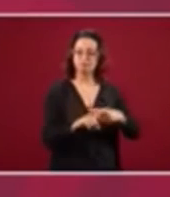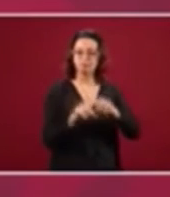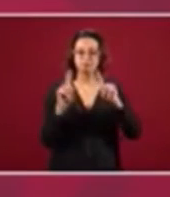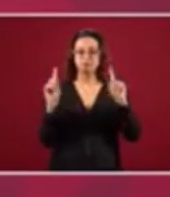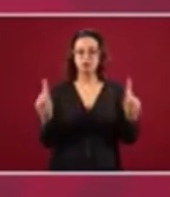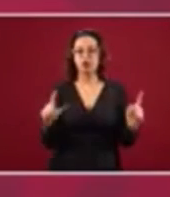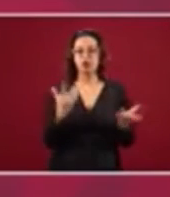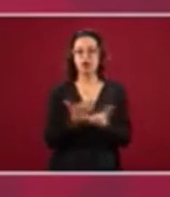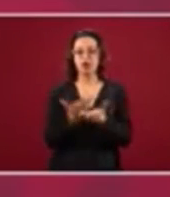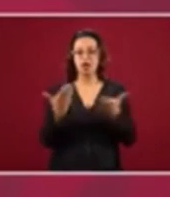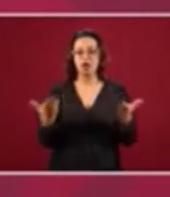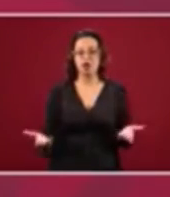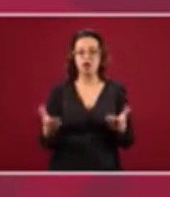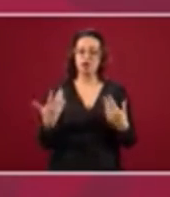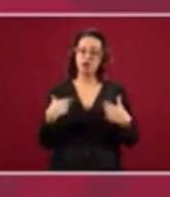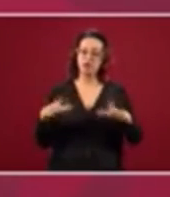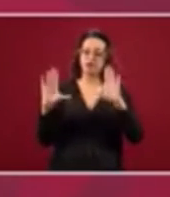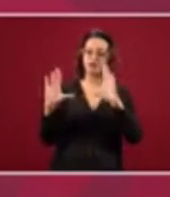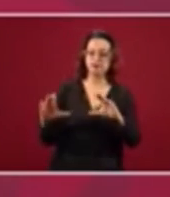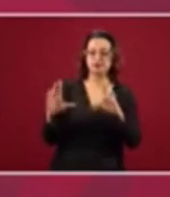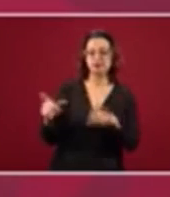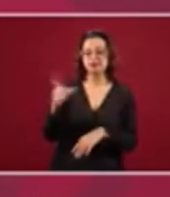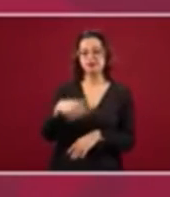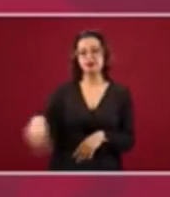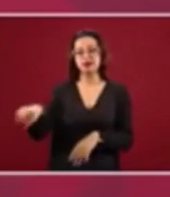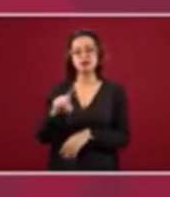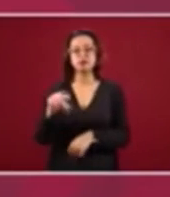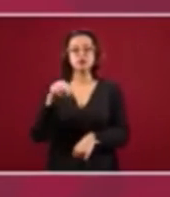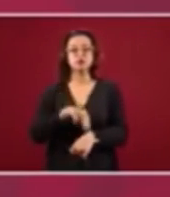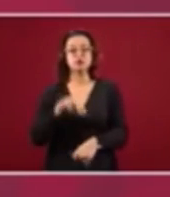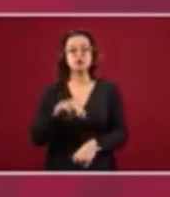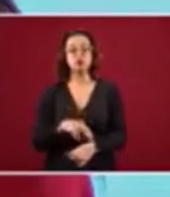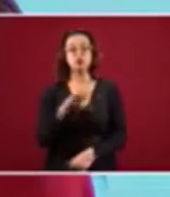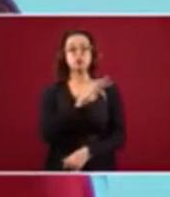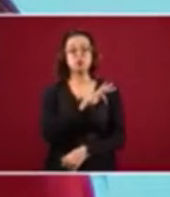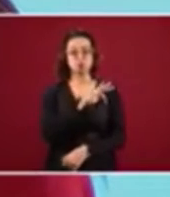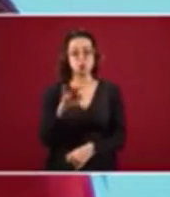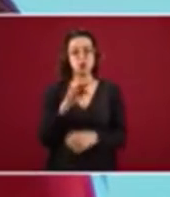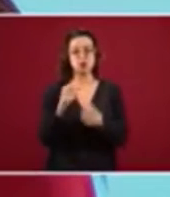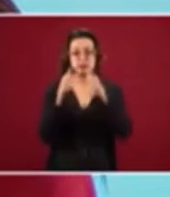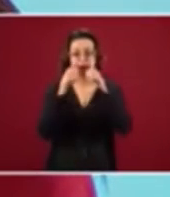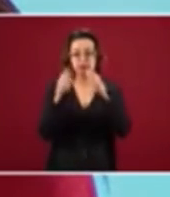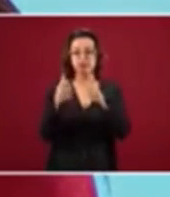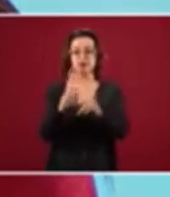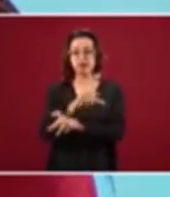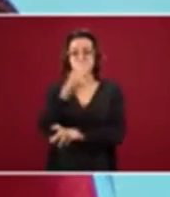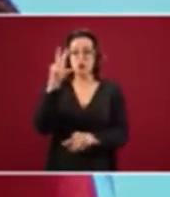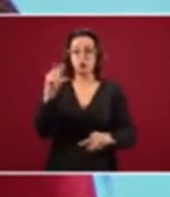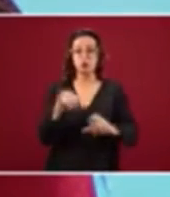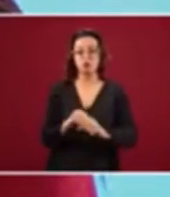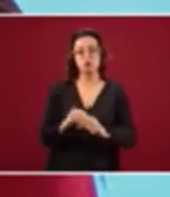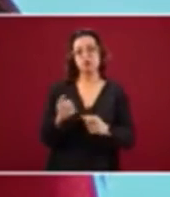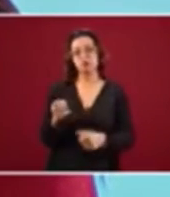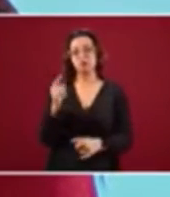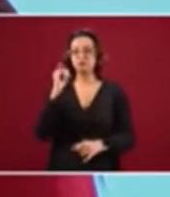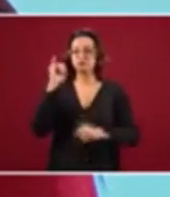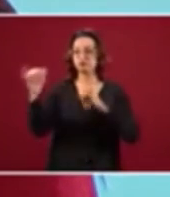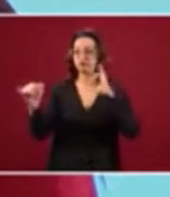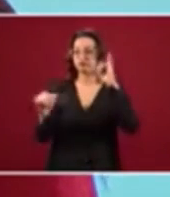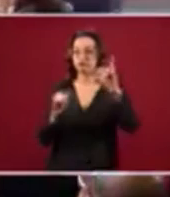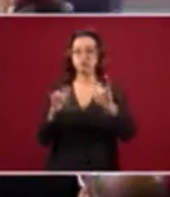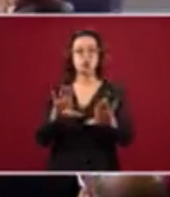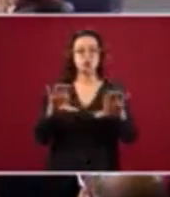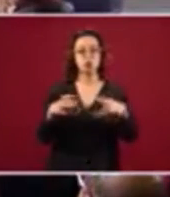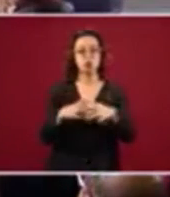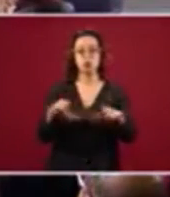trabajar en la formación de personas que sean capaces de atender de manera integral a sus comunidades, sobre todo